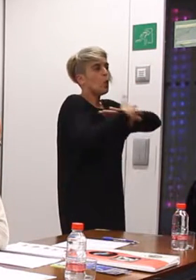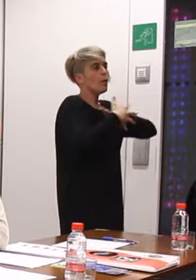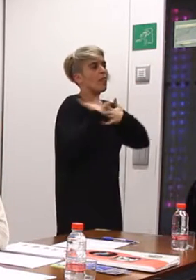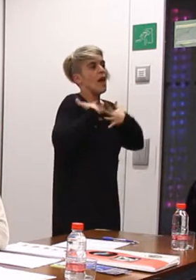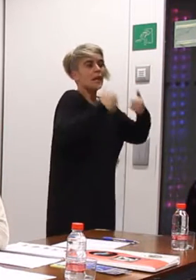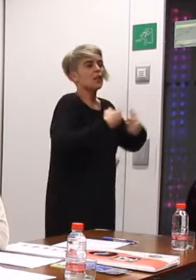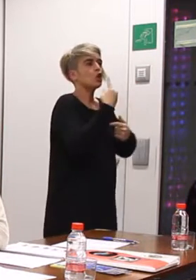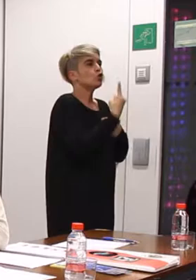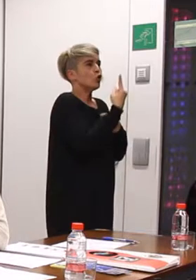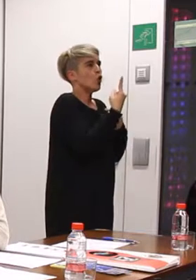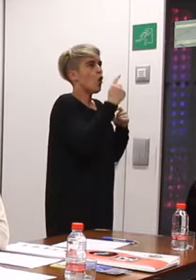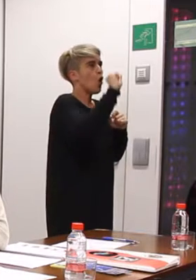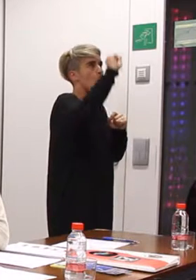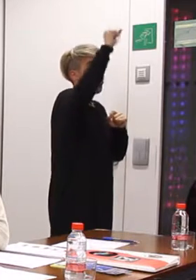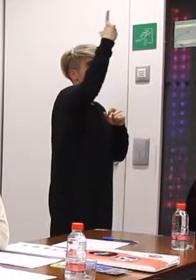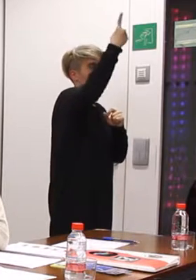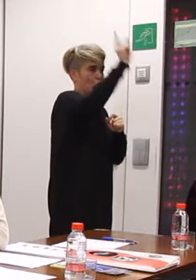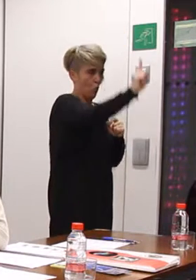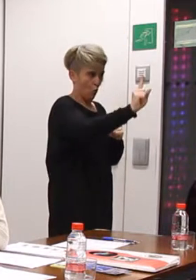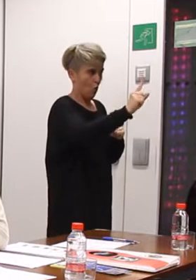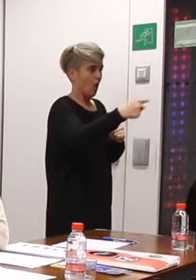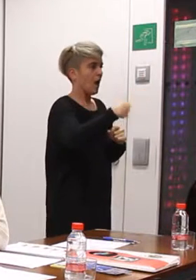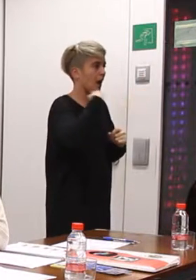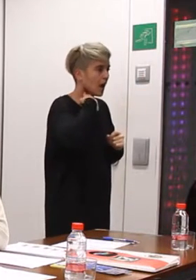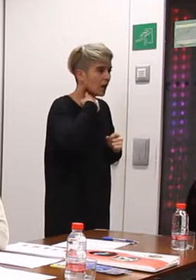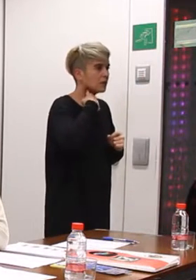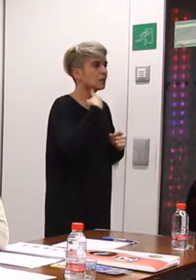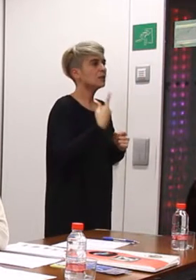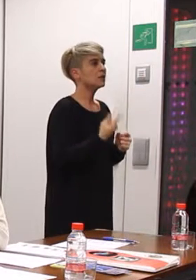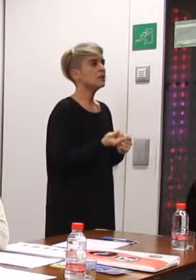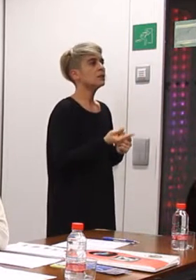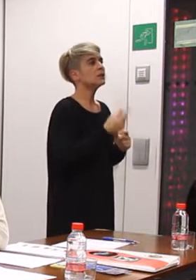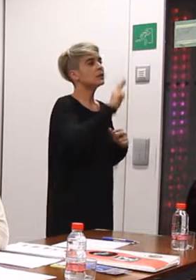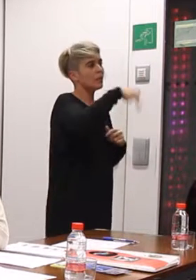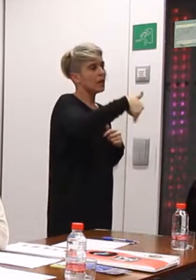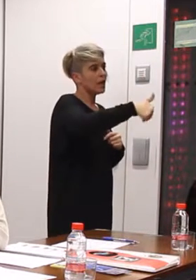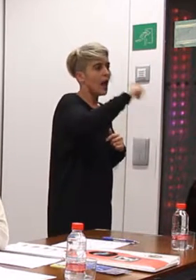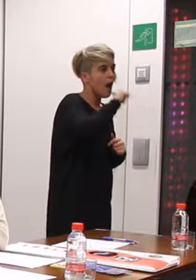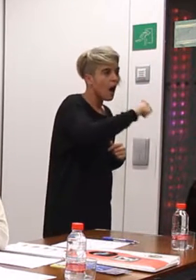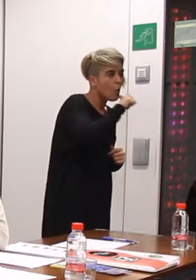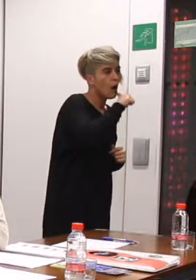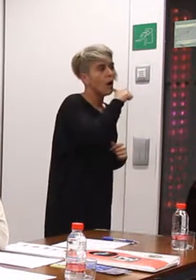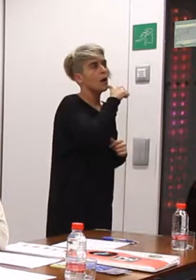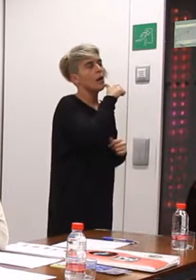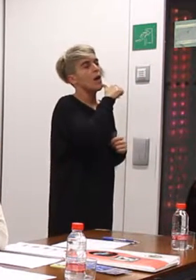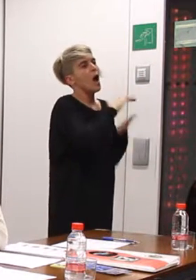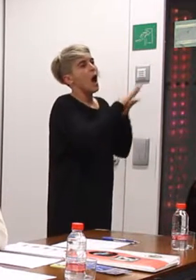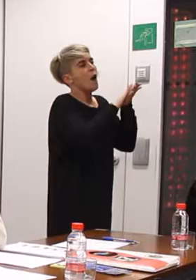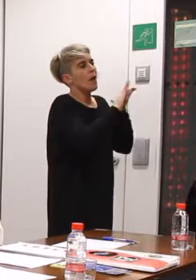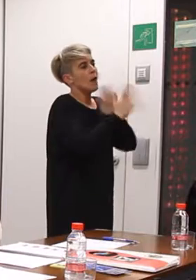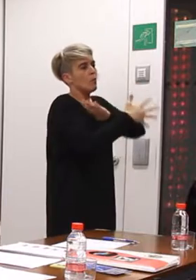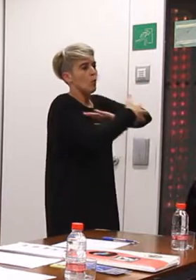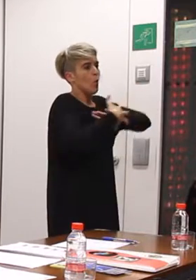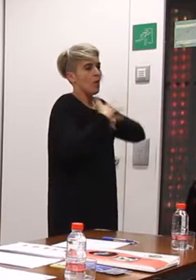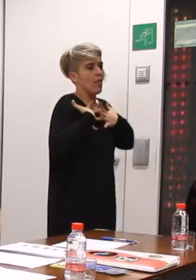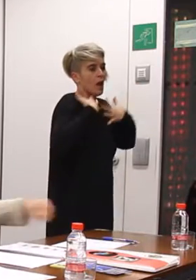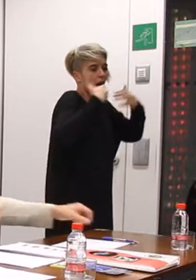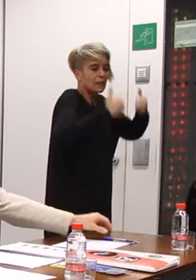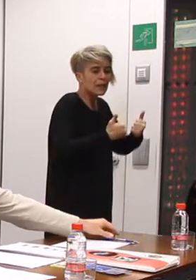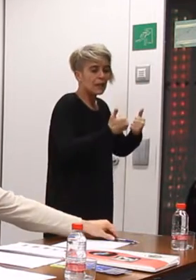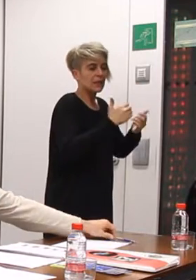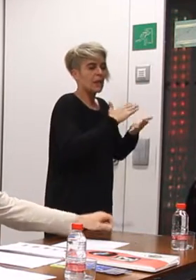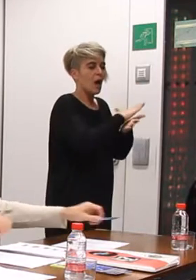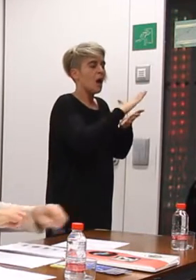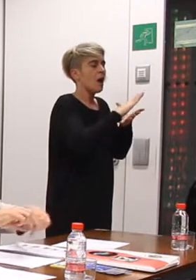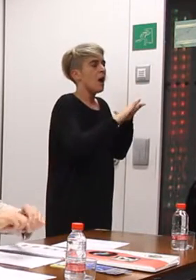de la luz, es también hablar del gas, es también hablar del agua. Hablar de pobreza energética implica hablar de